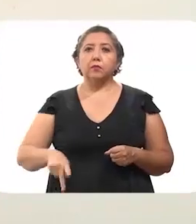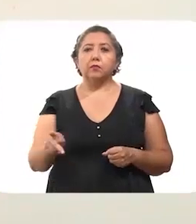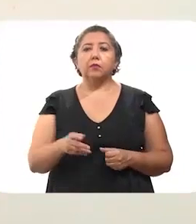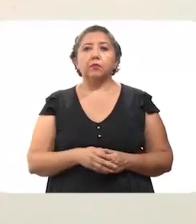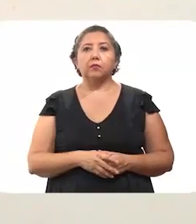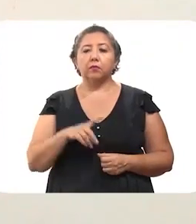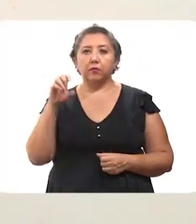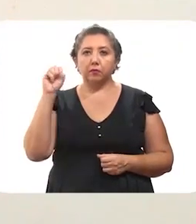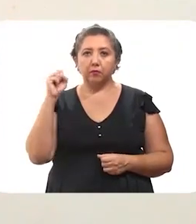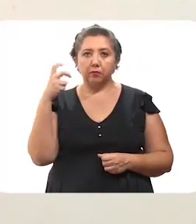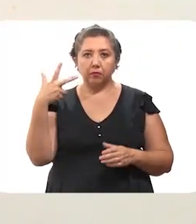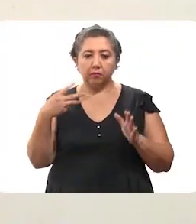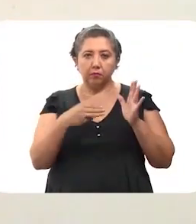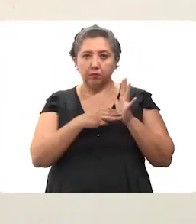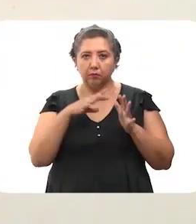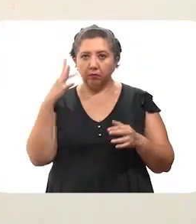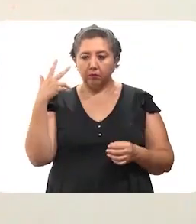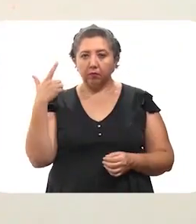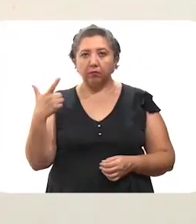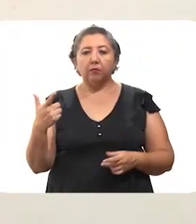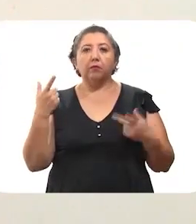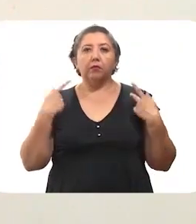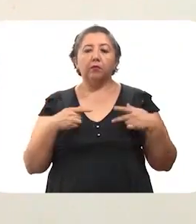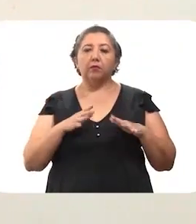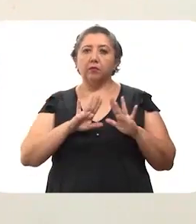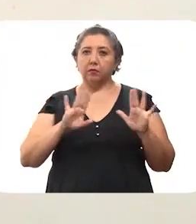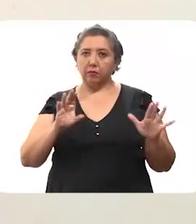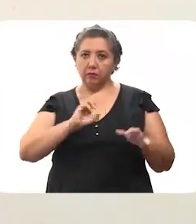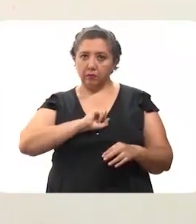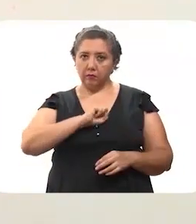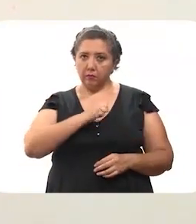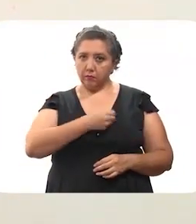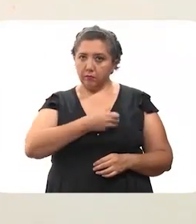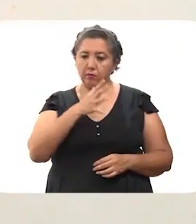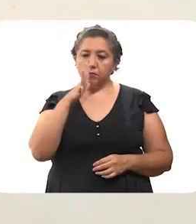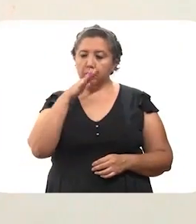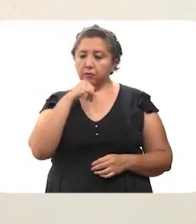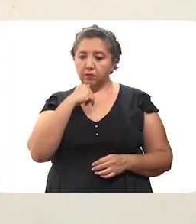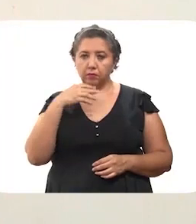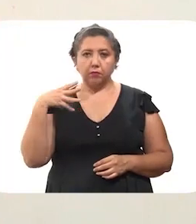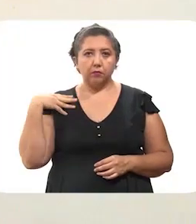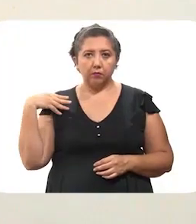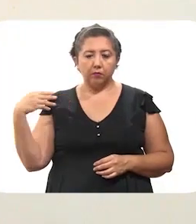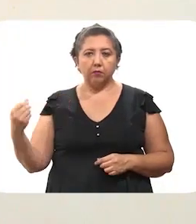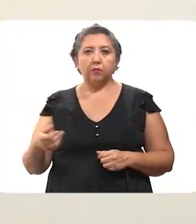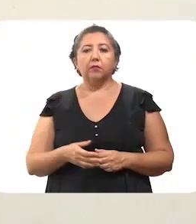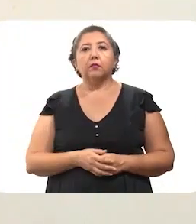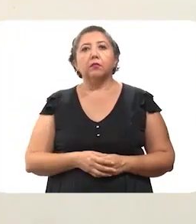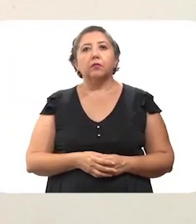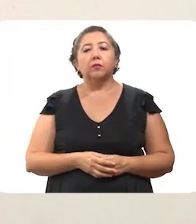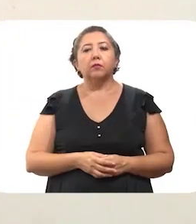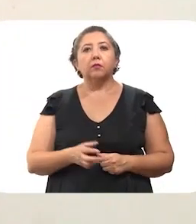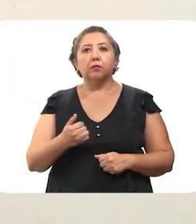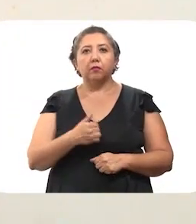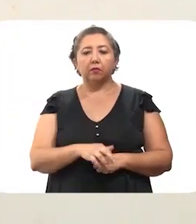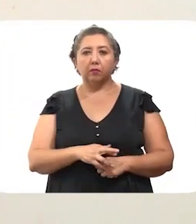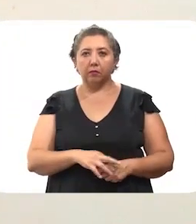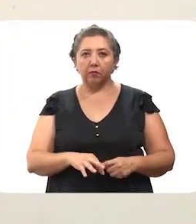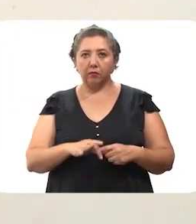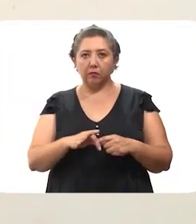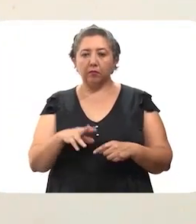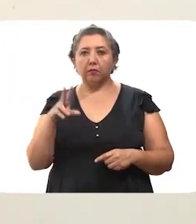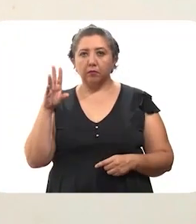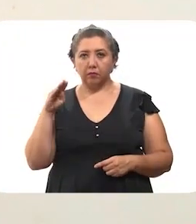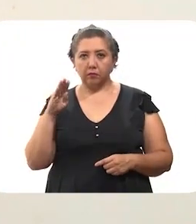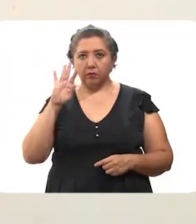públicos. 68,057 pacientes ya se recuperaron. No presentan síntomas ni pueden contagiar. Esta cifra